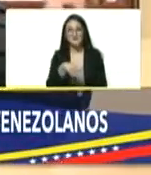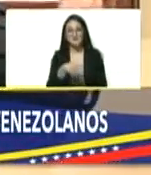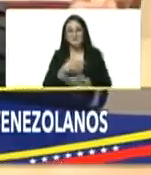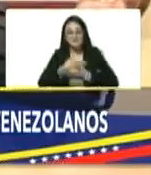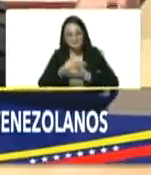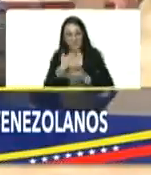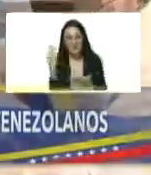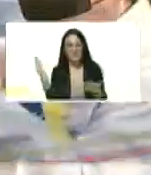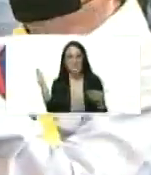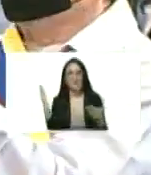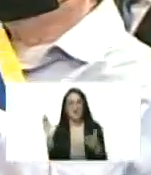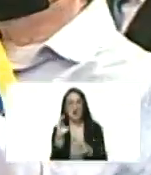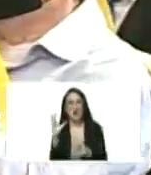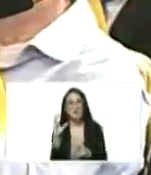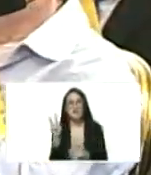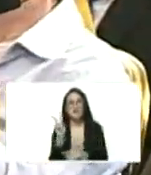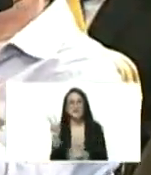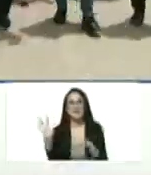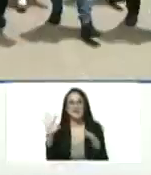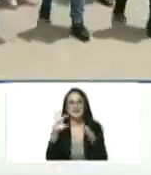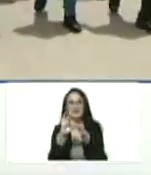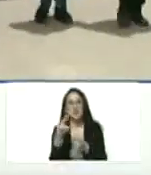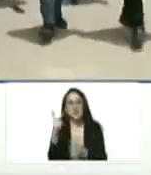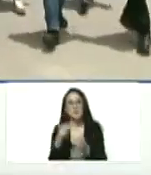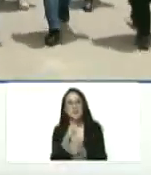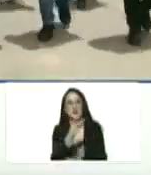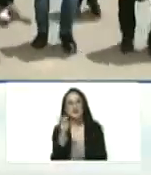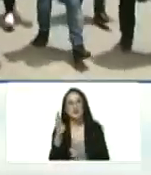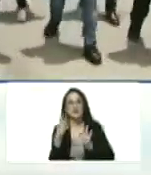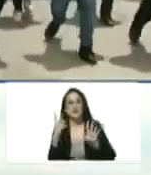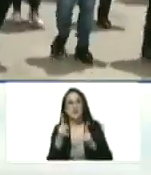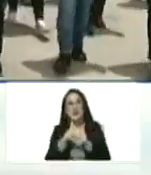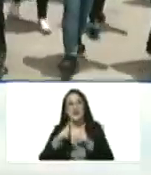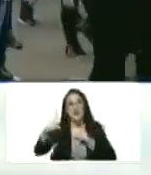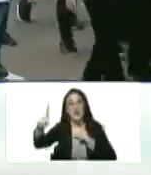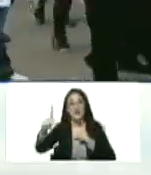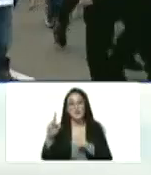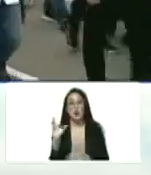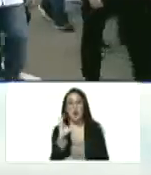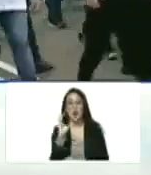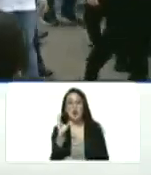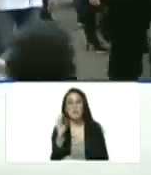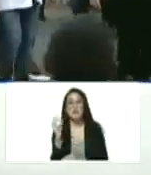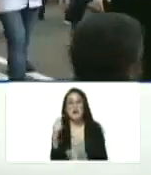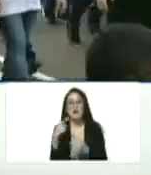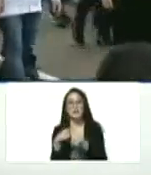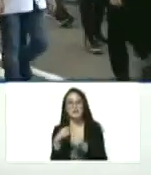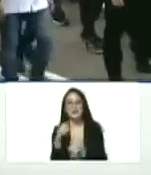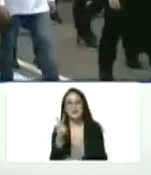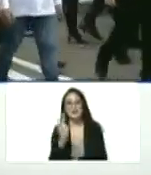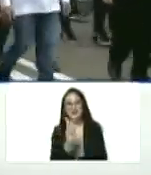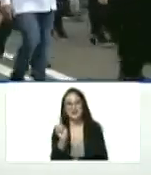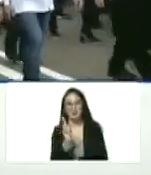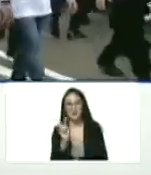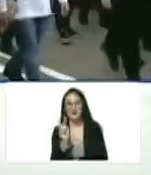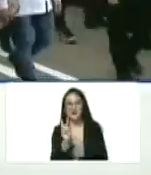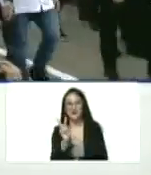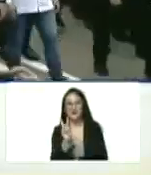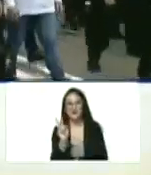reabierto las fronteras de 2.219 kilómetros entre Colombia y Venezuela.